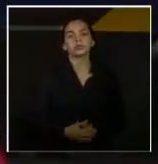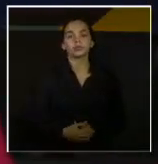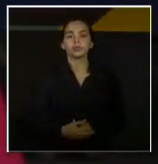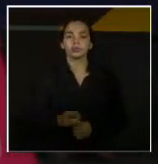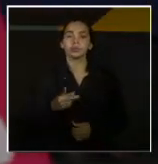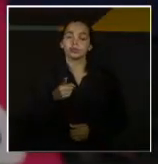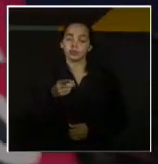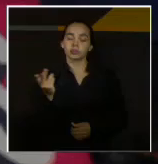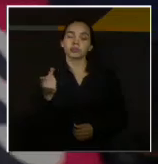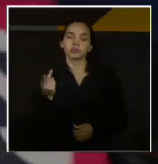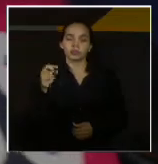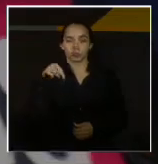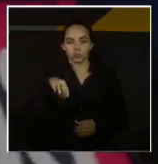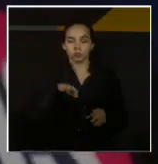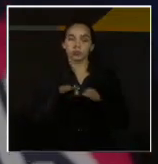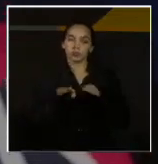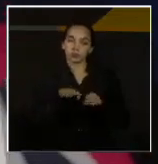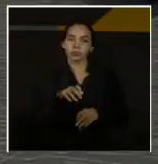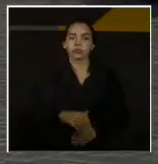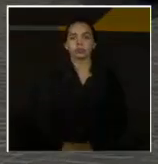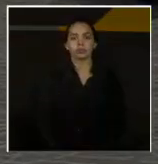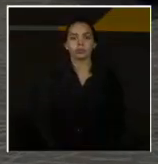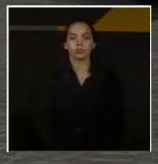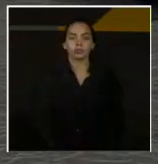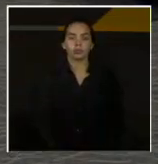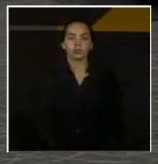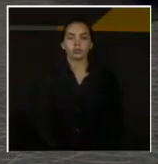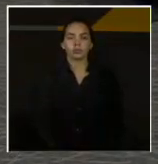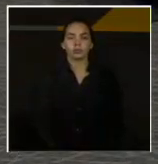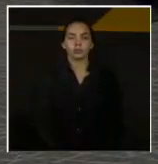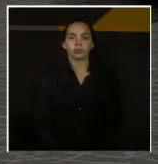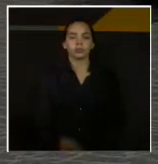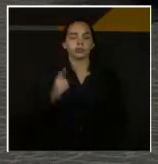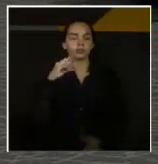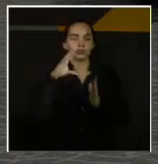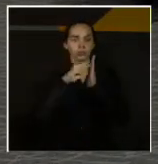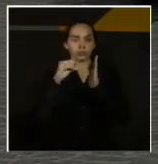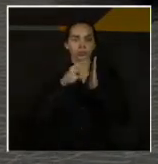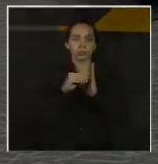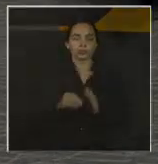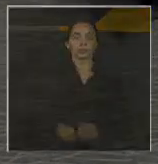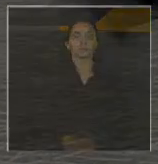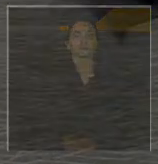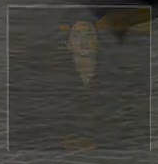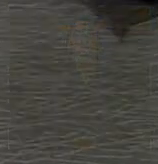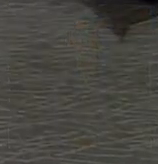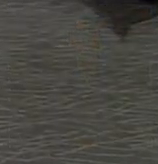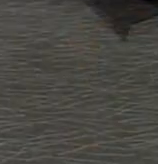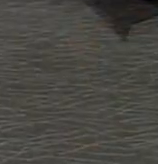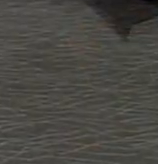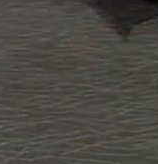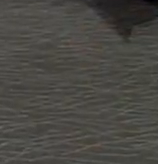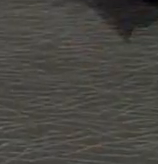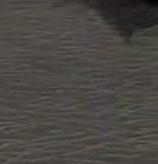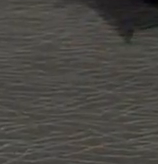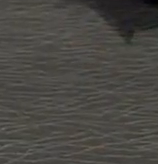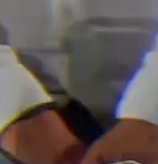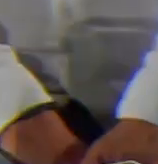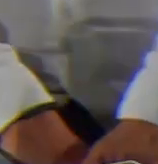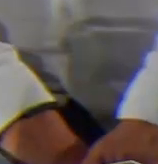que recompense estos esfuerzos. Gracias, candidato. Escuchamos la réplica. Adelante, licenciada. Vuelven a insistir en el tema de